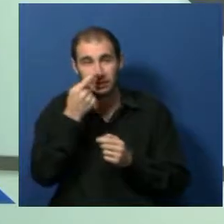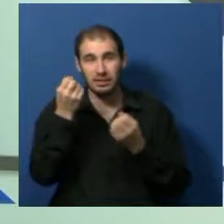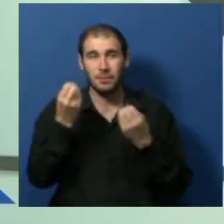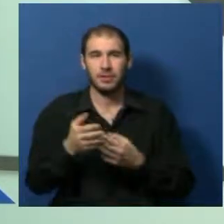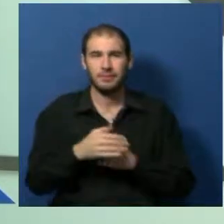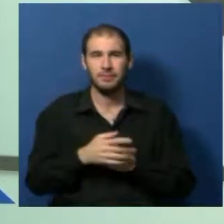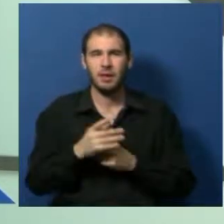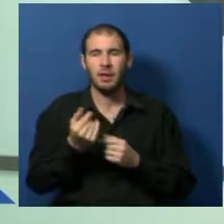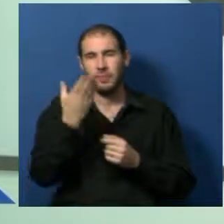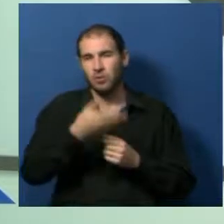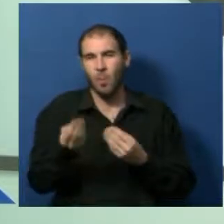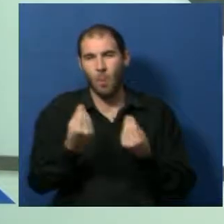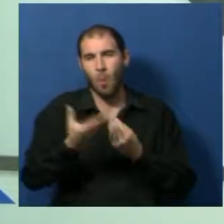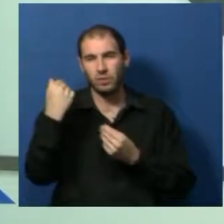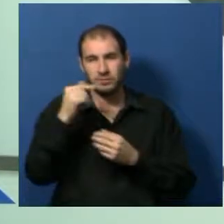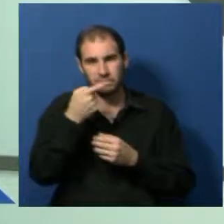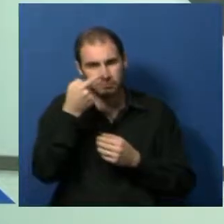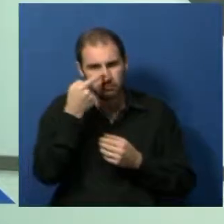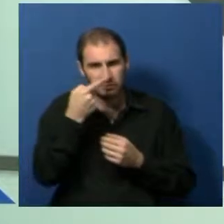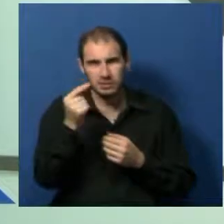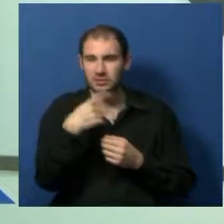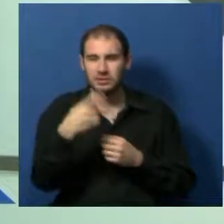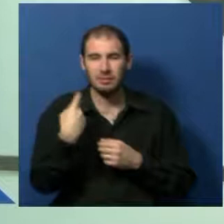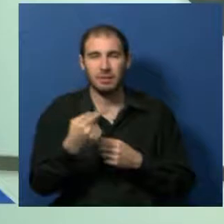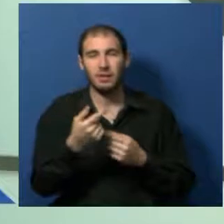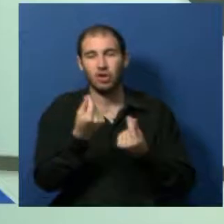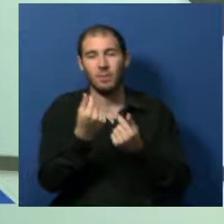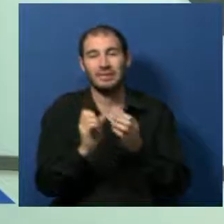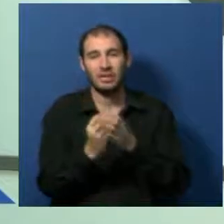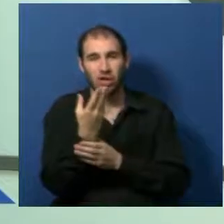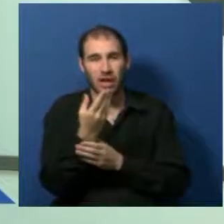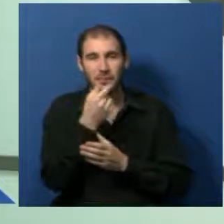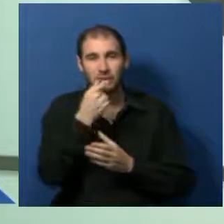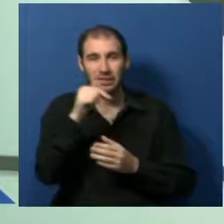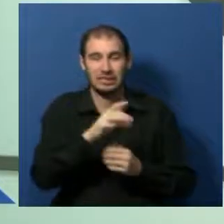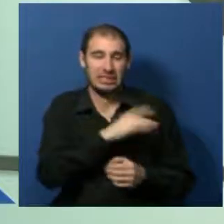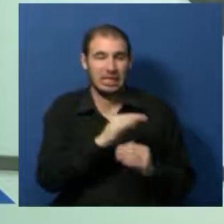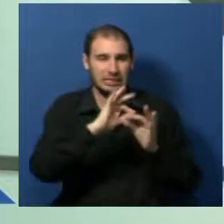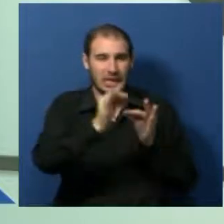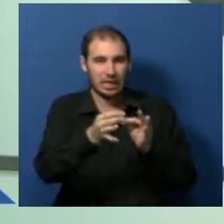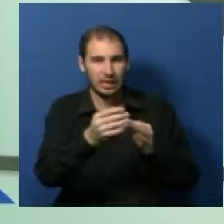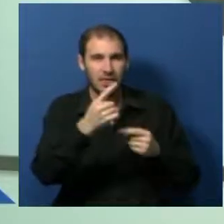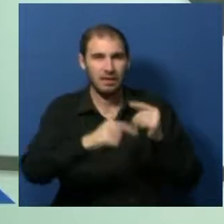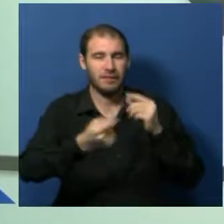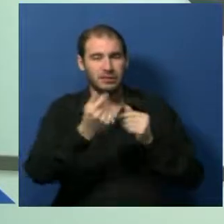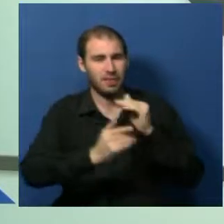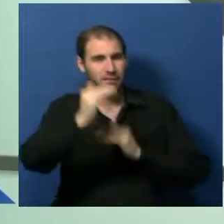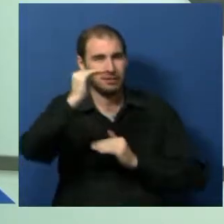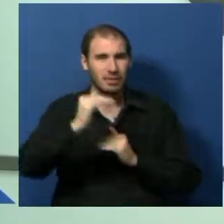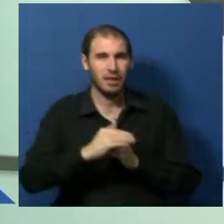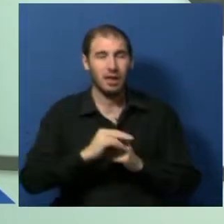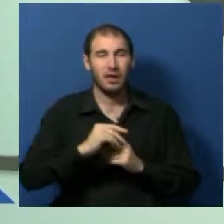bueno, seguramente muchos están interesados y siempre estamos interesados en comprar tecnología, los mendocinos teniendo Chile al lado, las grandes diferencias de precios.